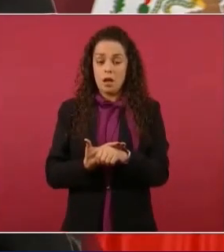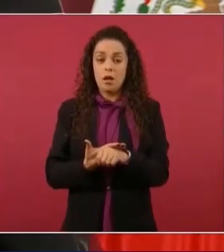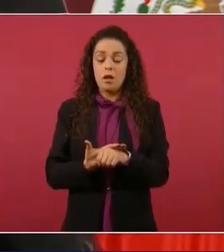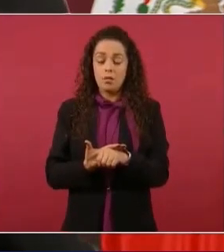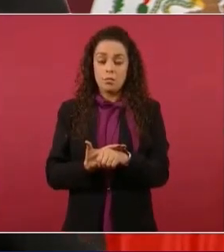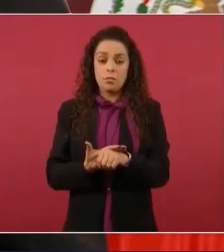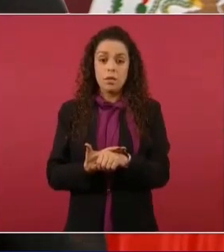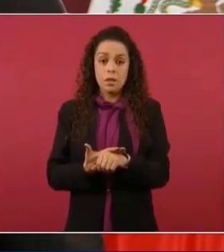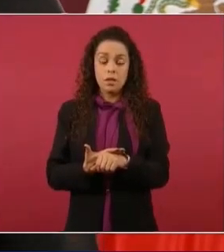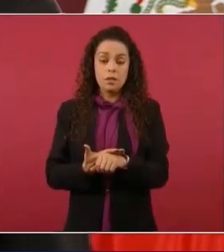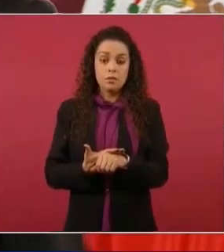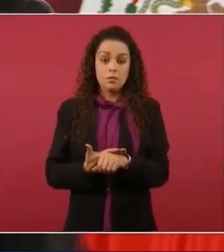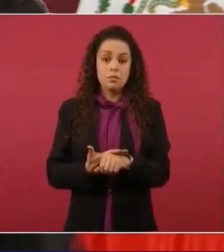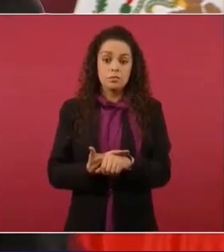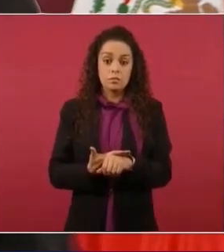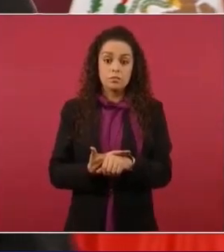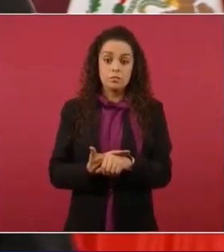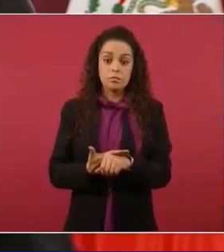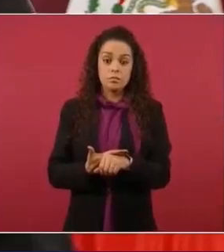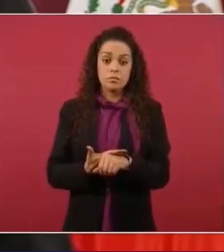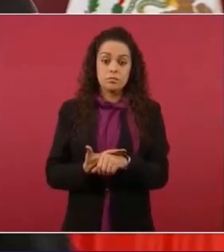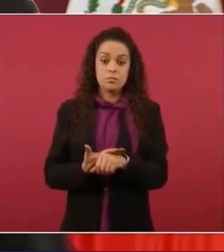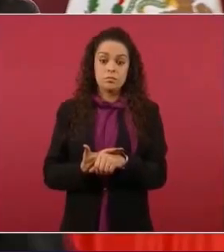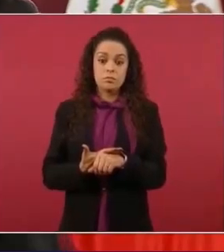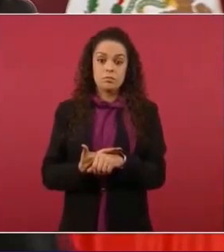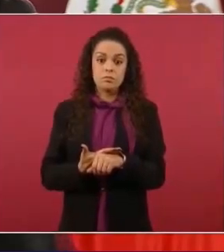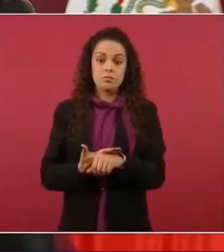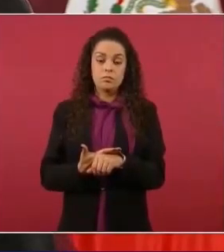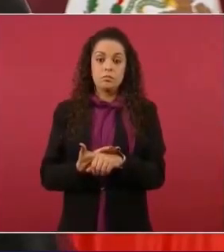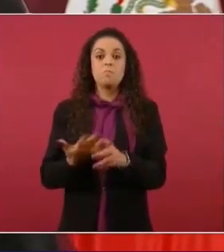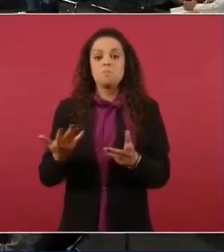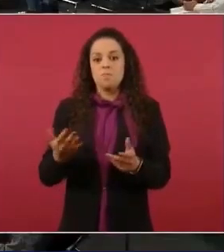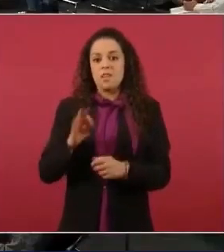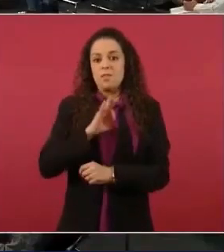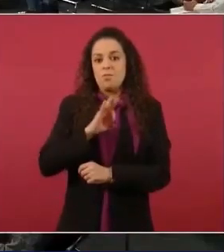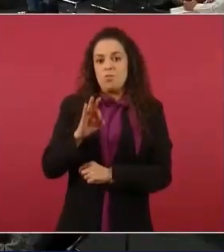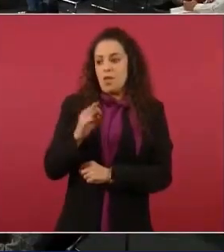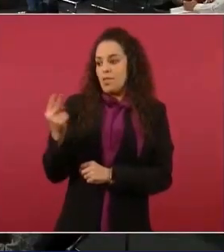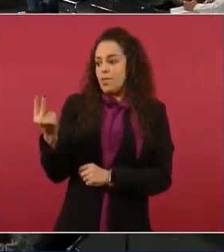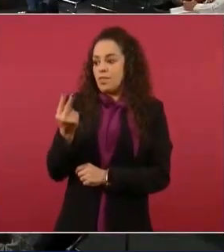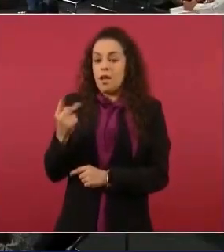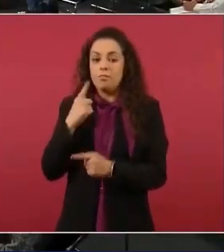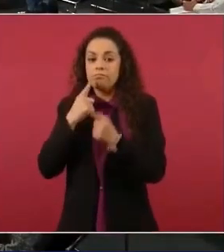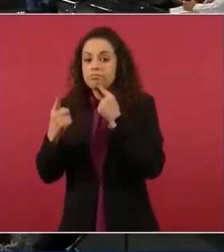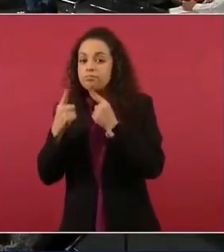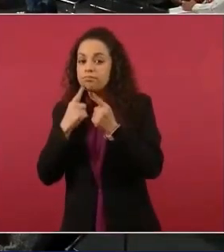Sería bueno que se pusieran de acuerdo para que él ayudara,